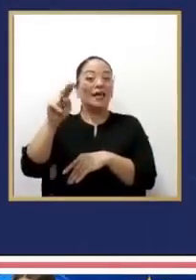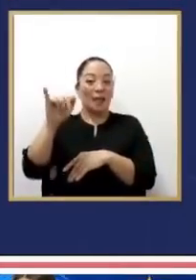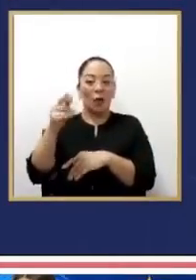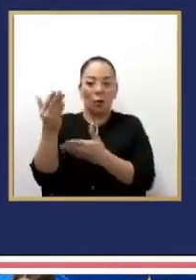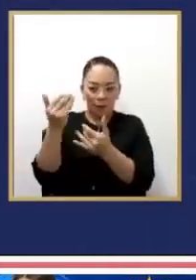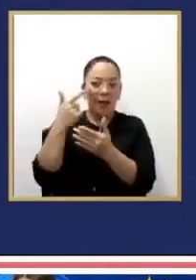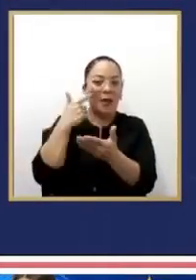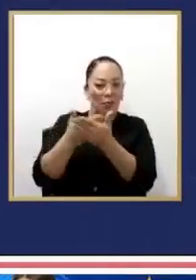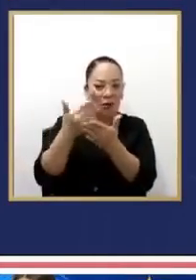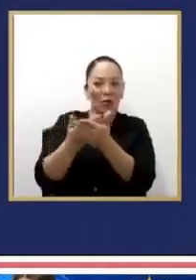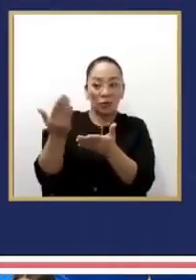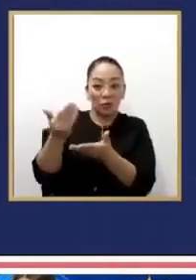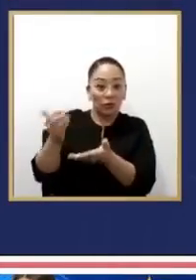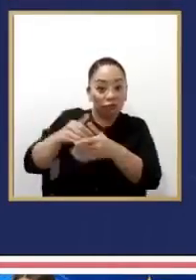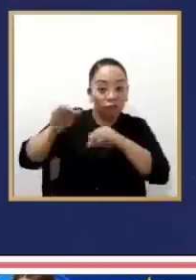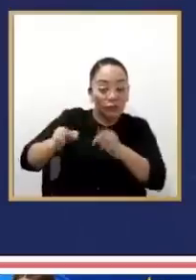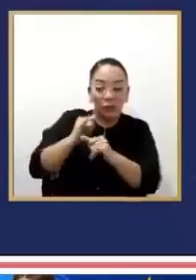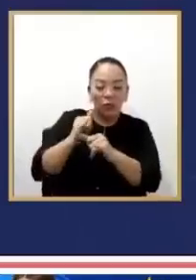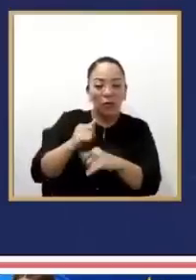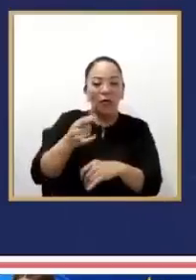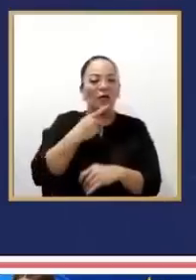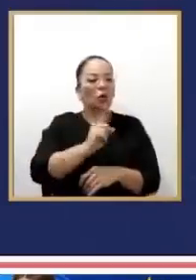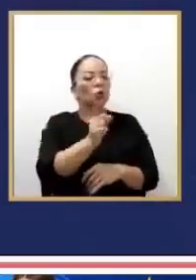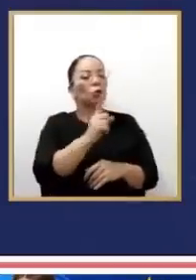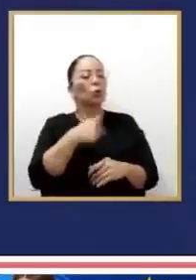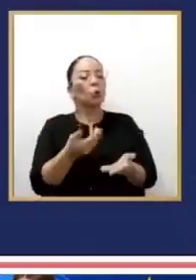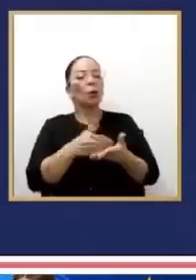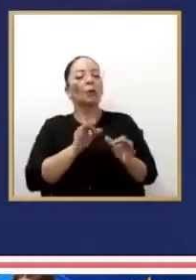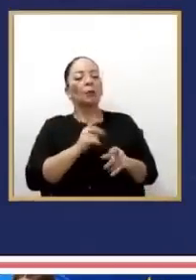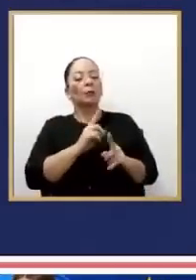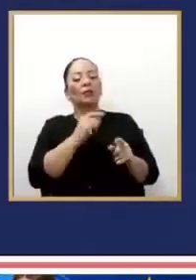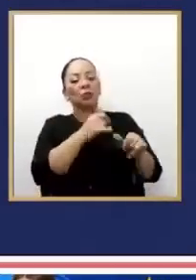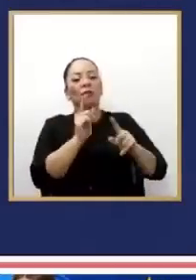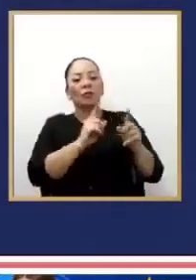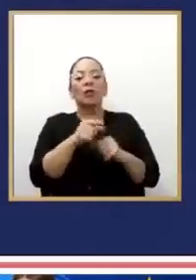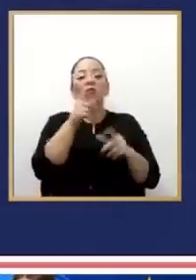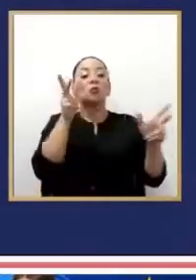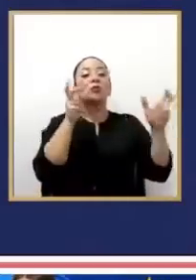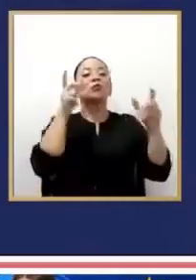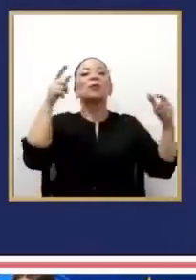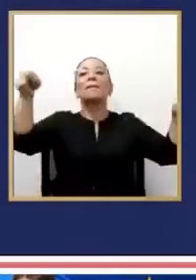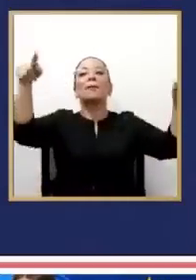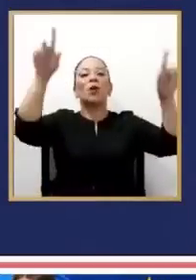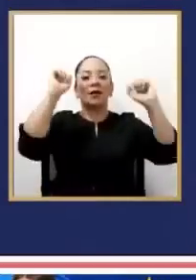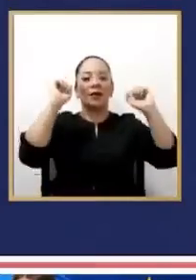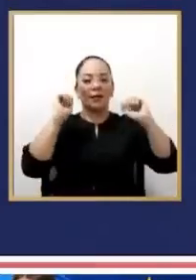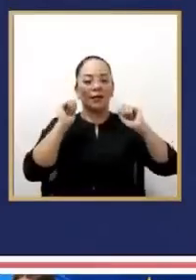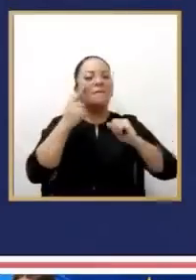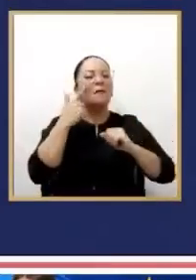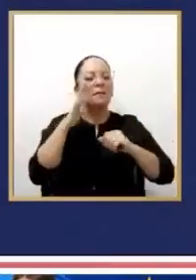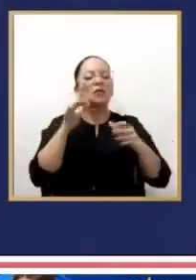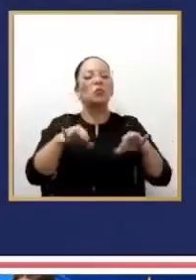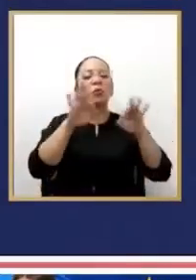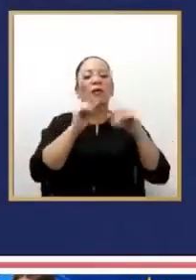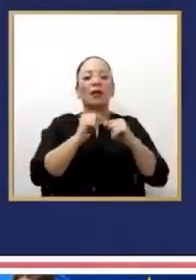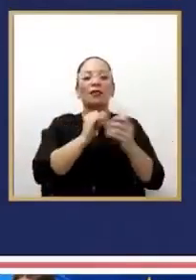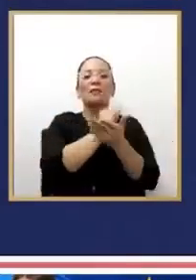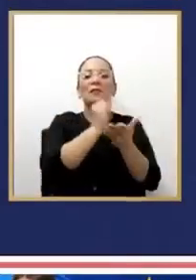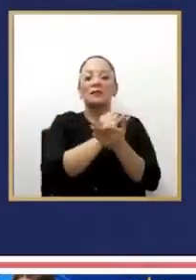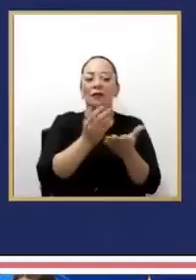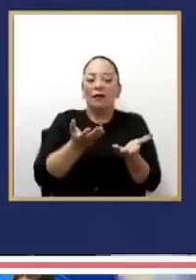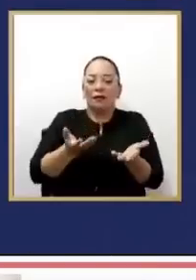usted, ratifica la denuncia, digo, no, yo no voy a ratificar la denuncia, es que eso lo escuché por ahí y me pareció que era importante que